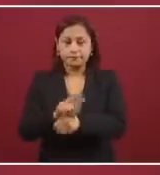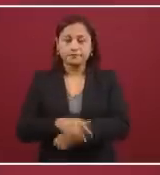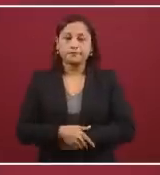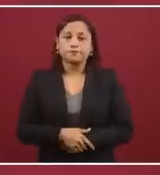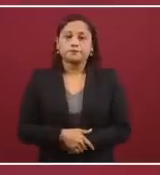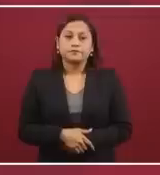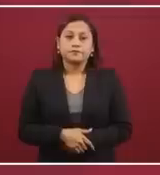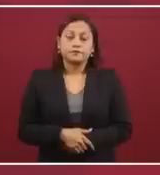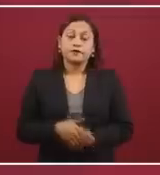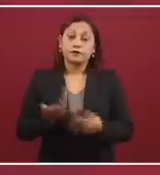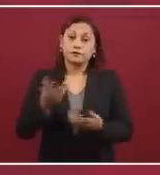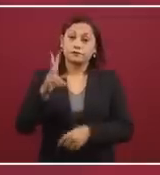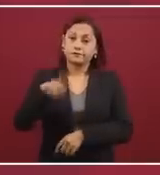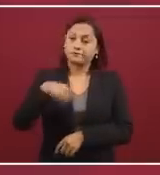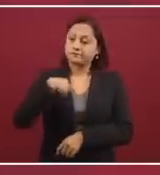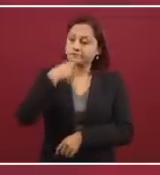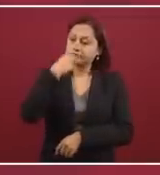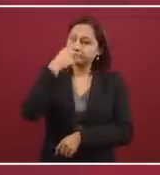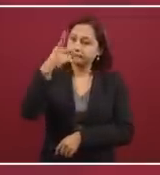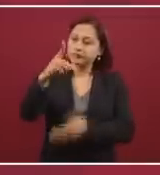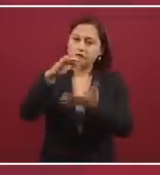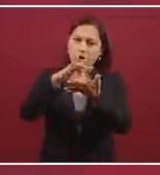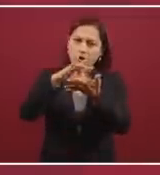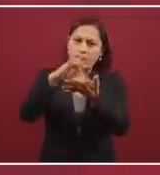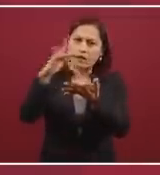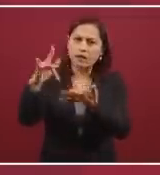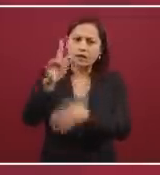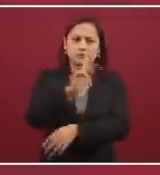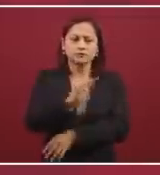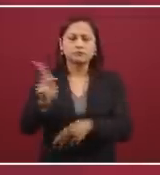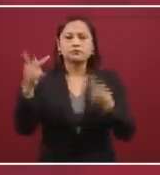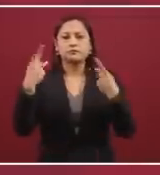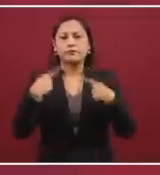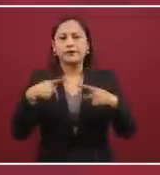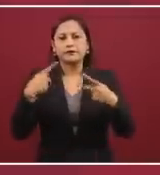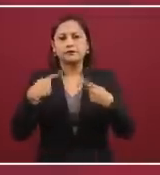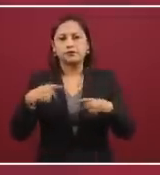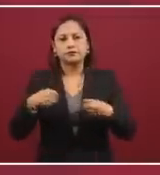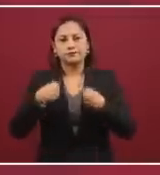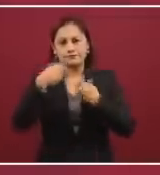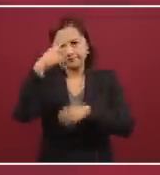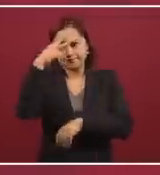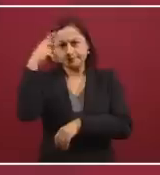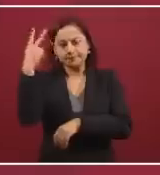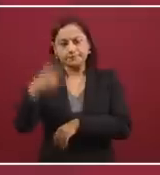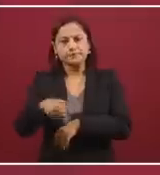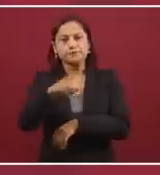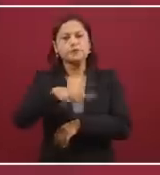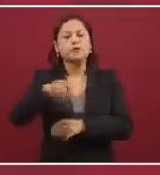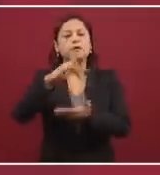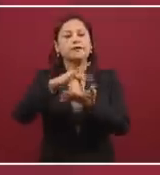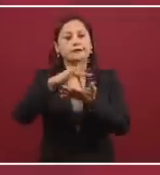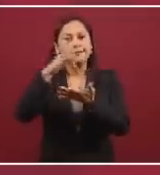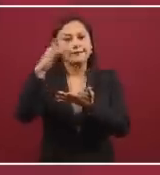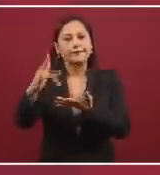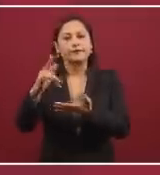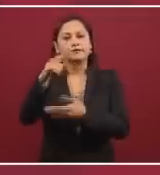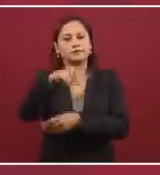la gente a los ciudadanos porque ellos son los que nos ayudan